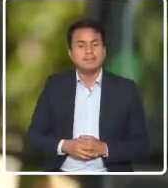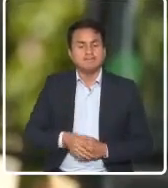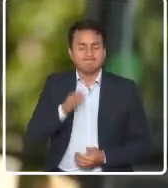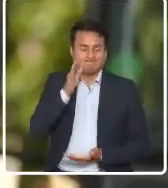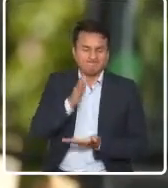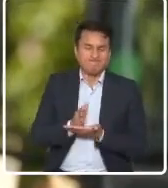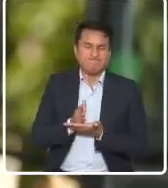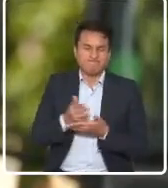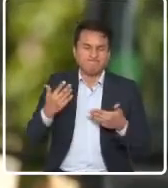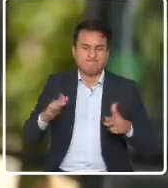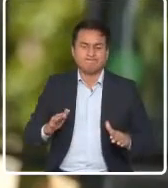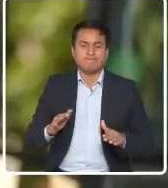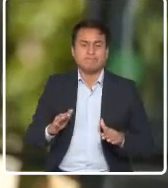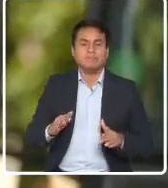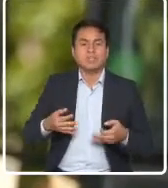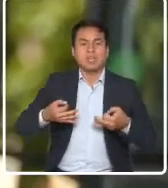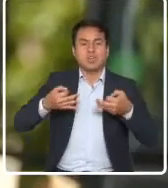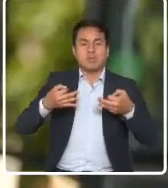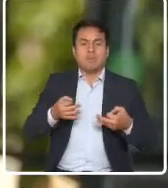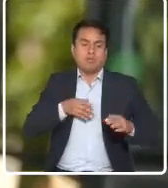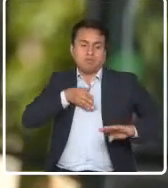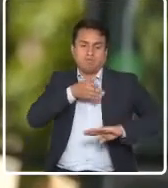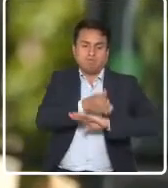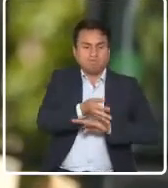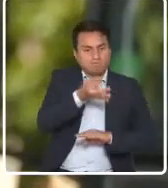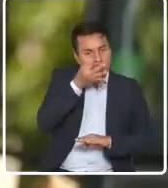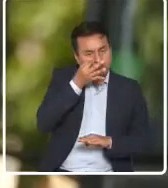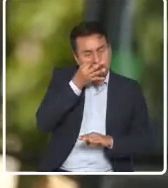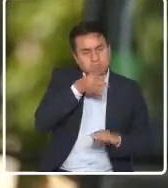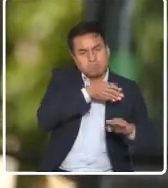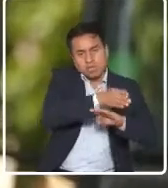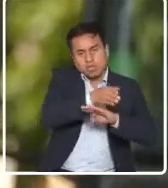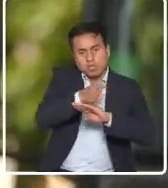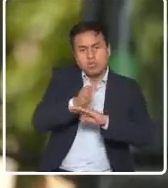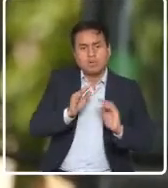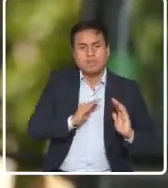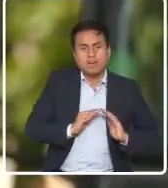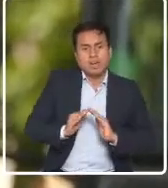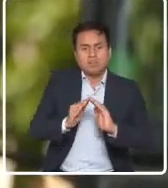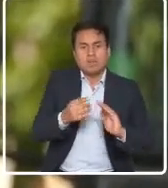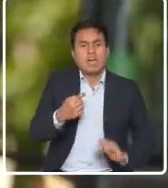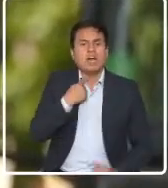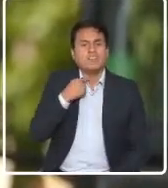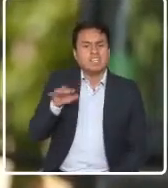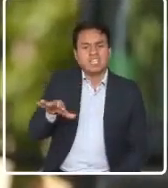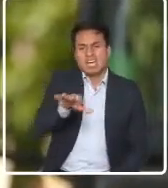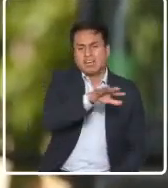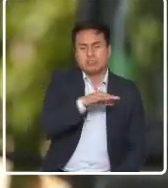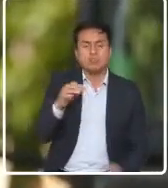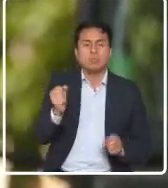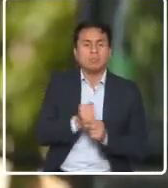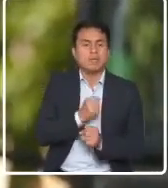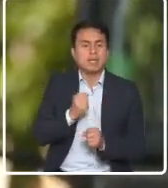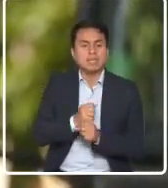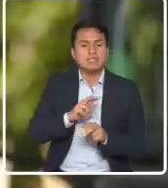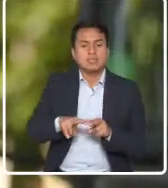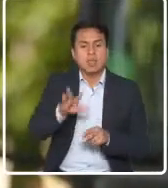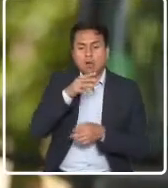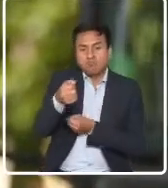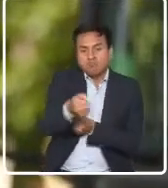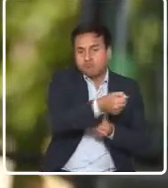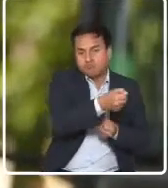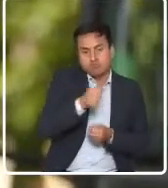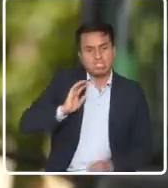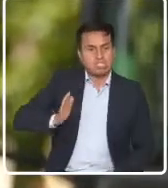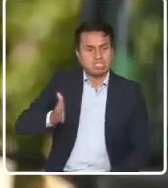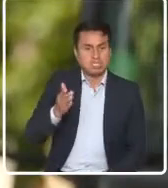el deber, como corresponde, de estar en terreno recorriendo los barrios afectados y la pega que hicieron los brigadistas y que